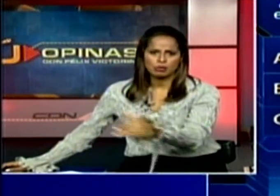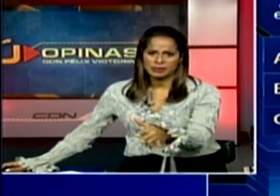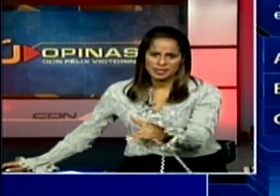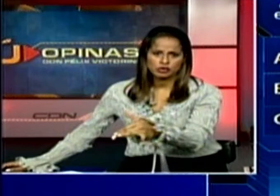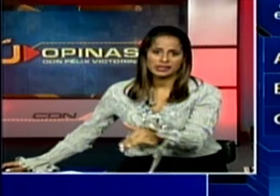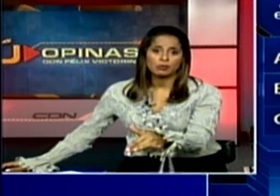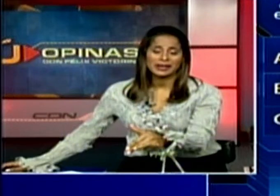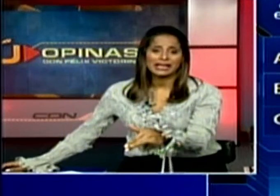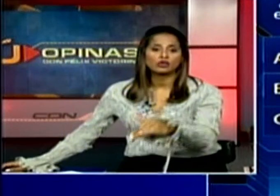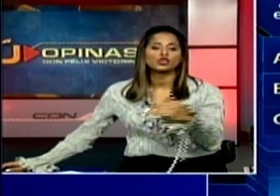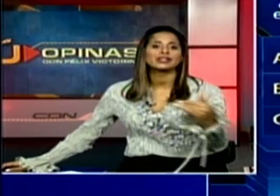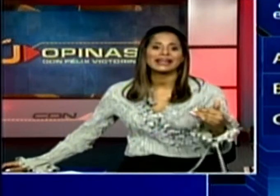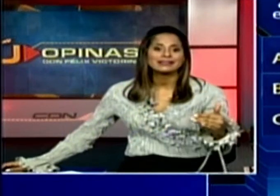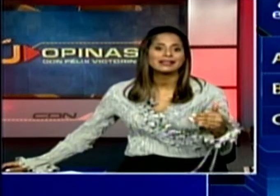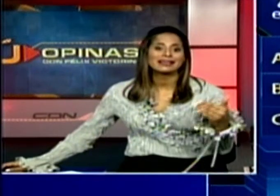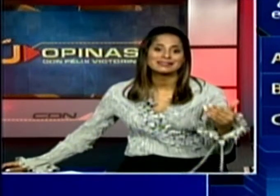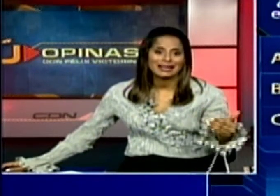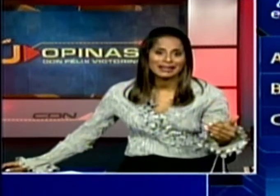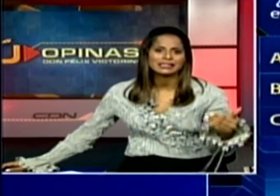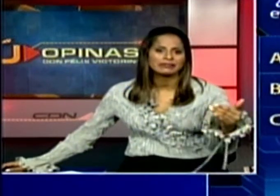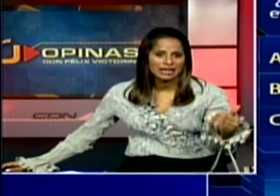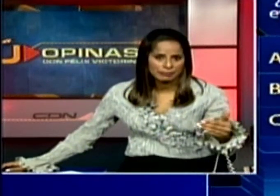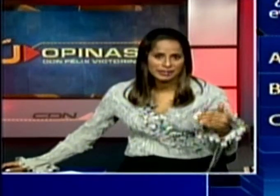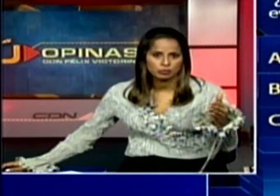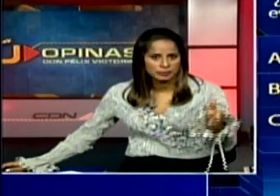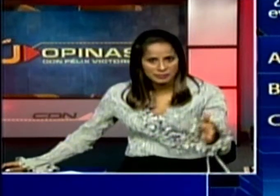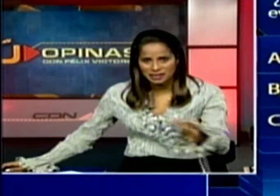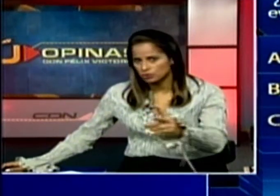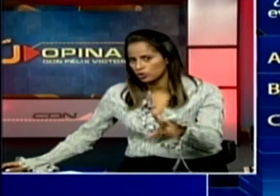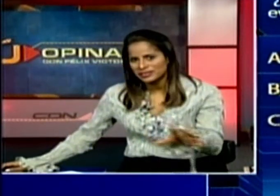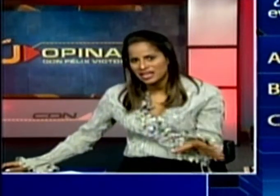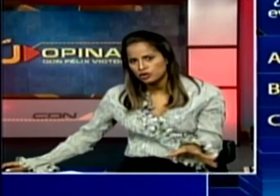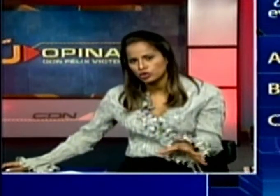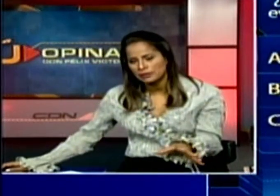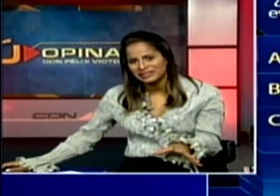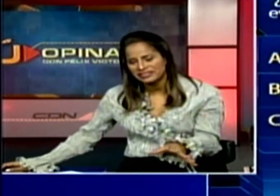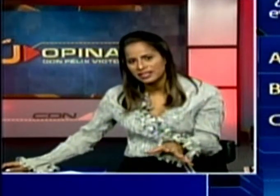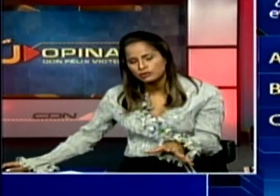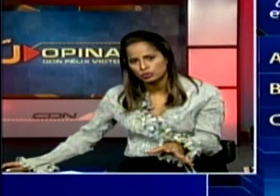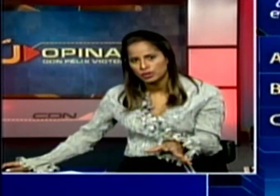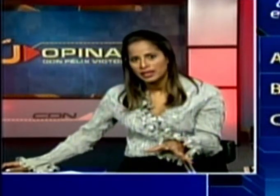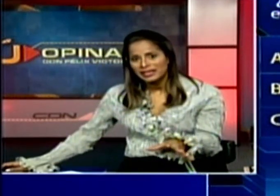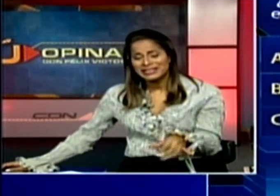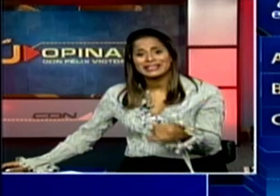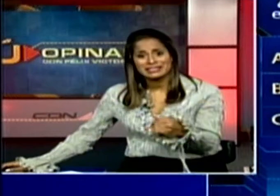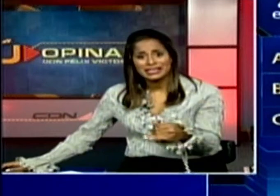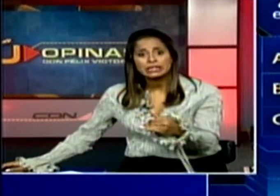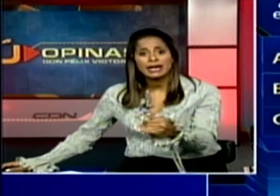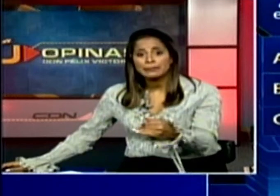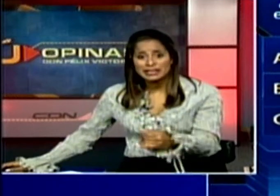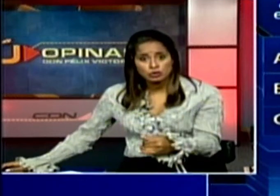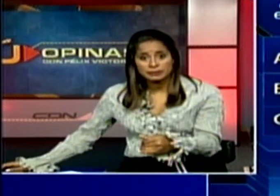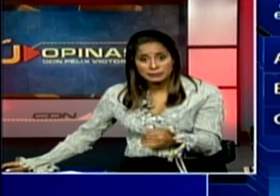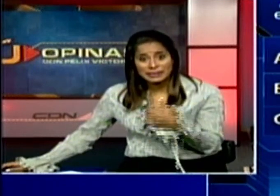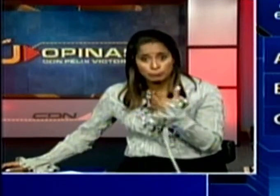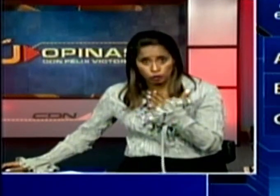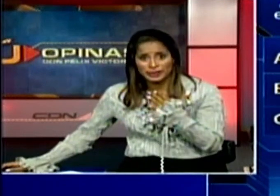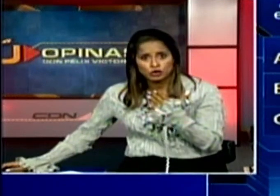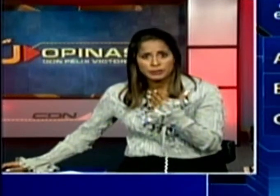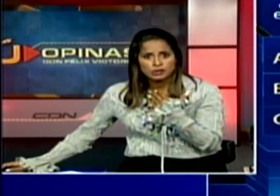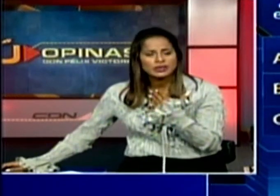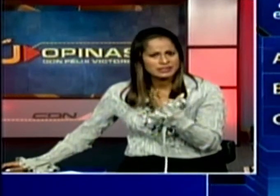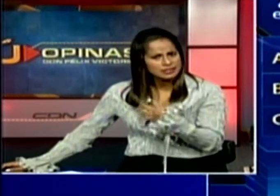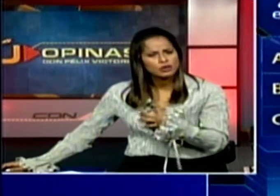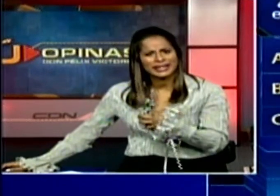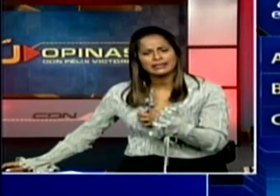de que estamos bebiendo y estamos bailando, y otra es el que sale a trabajar para sobrevivir. Son dos escenarios totalmente distintos. Y el que sale a trabajar para sobrevivir, por lo